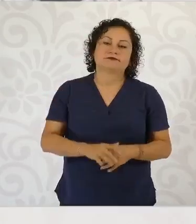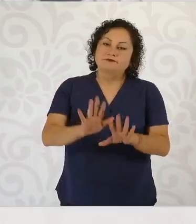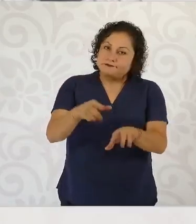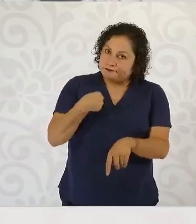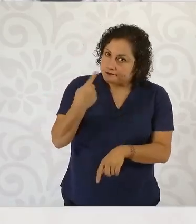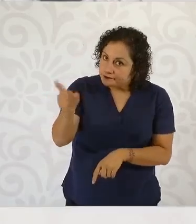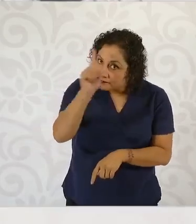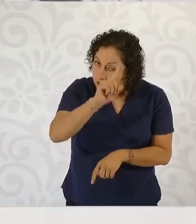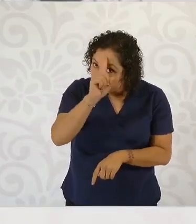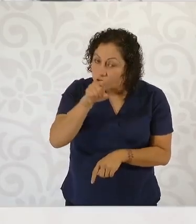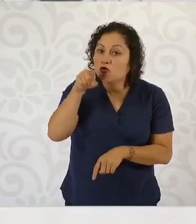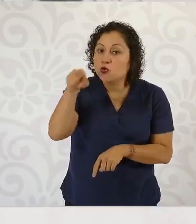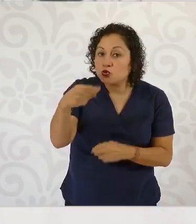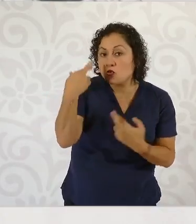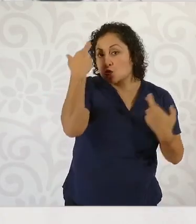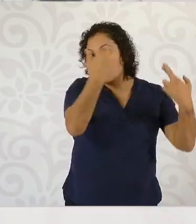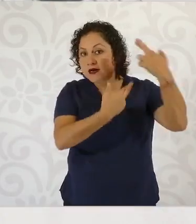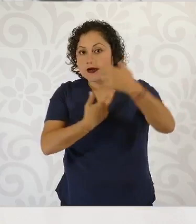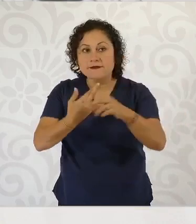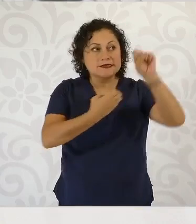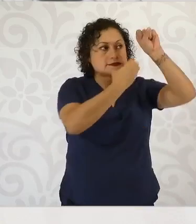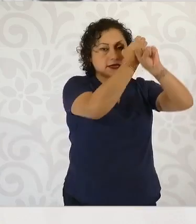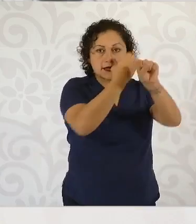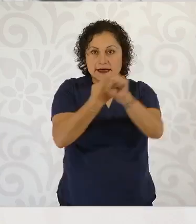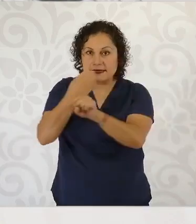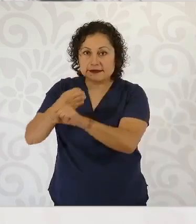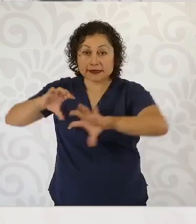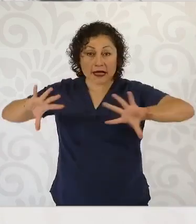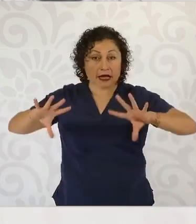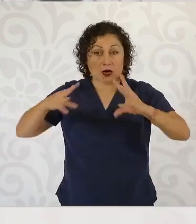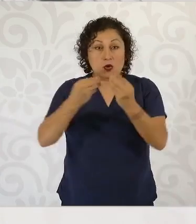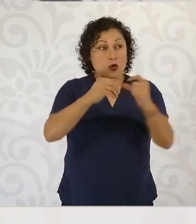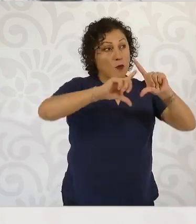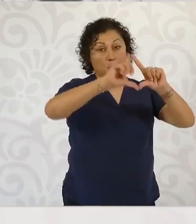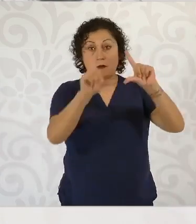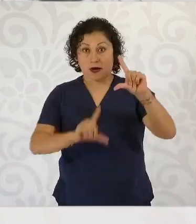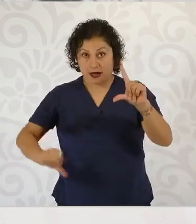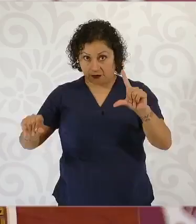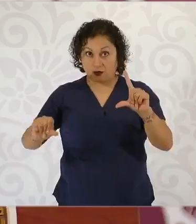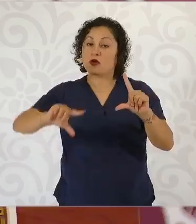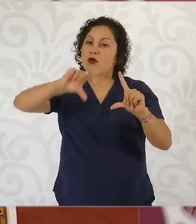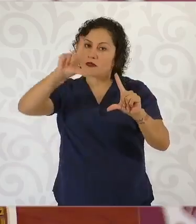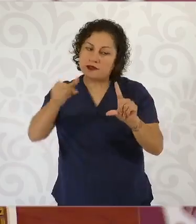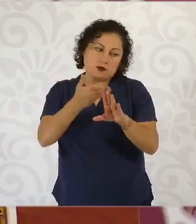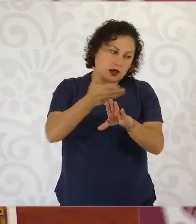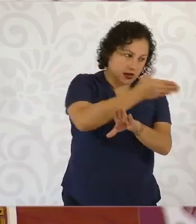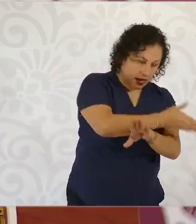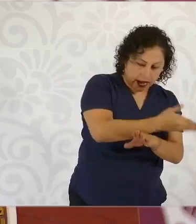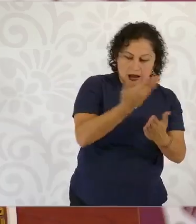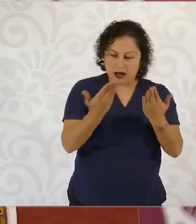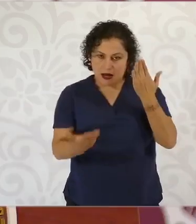compra de medicamentos en todos los estados de la República y entonces sí se compare peras con peras, manzanas